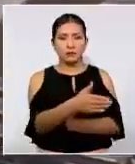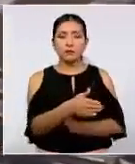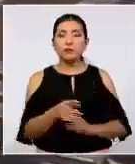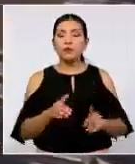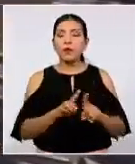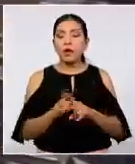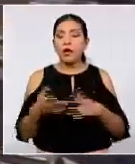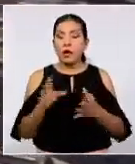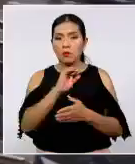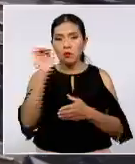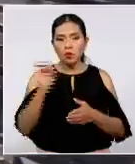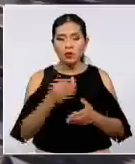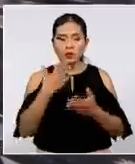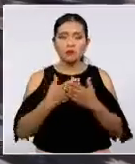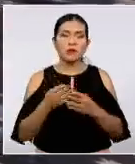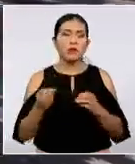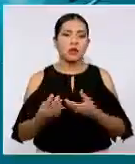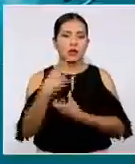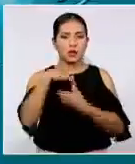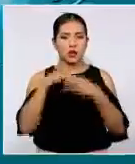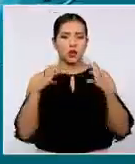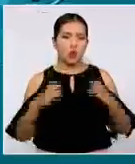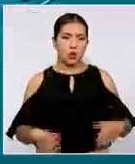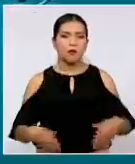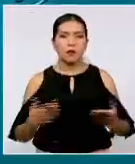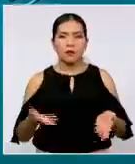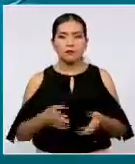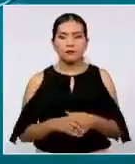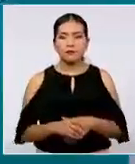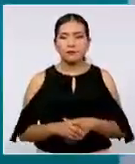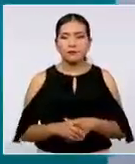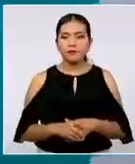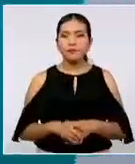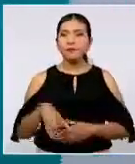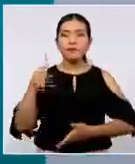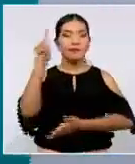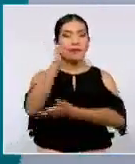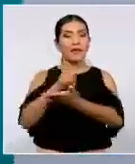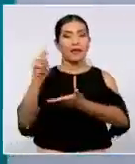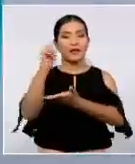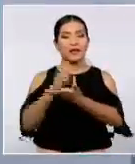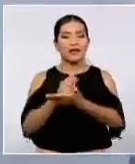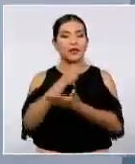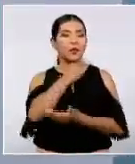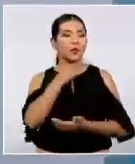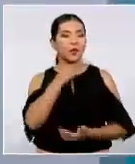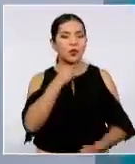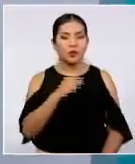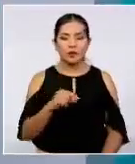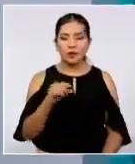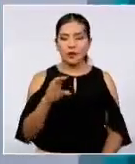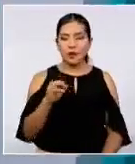bastante porcentaje en proteínas el pescado. Y en Trinidad, el monseñor Eugenio Cotter hace un llamado.